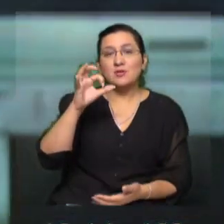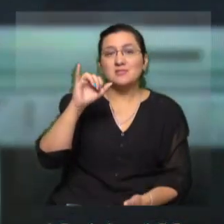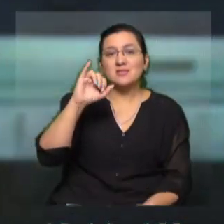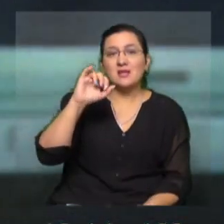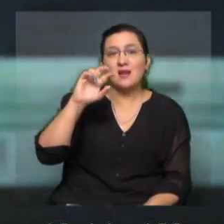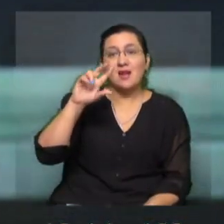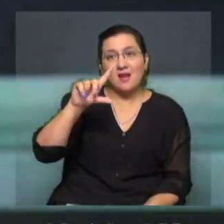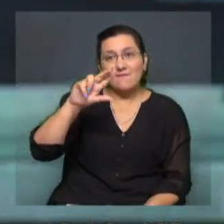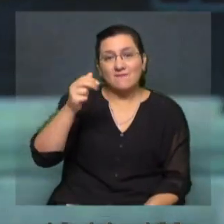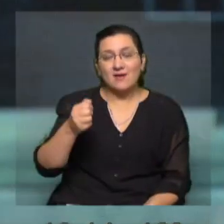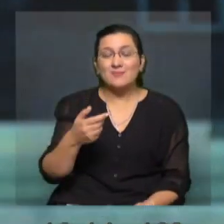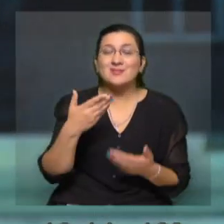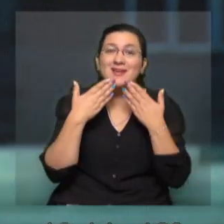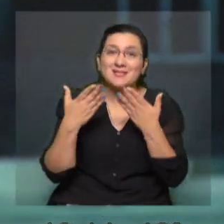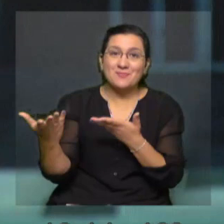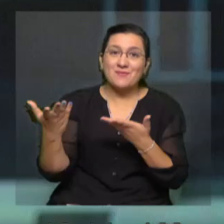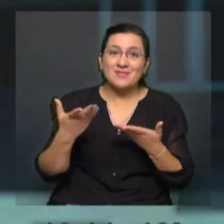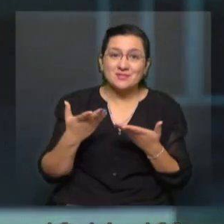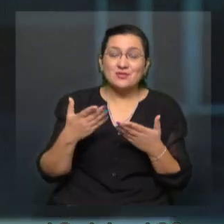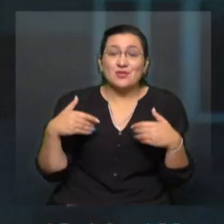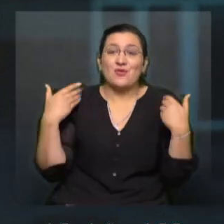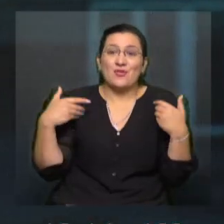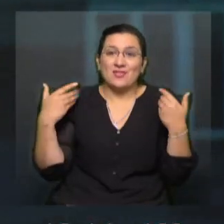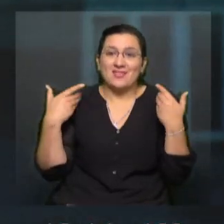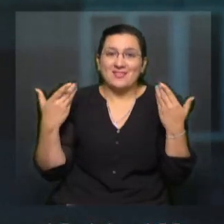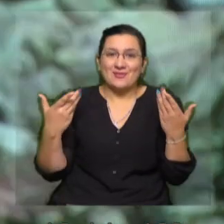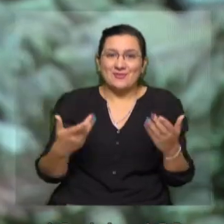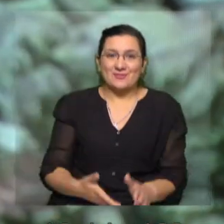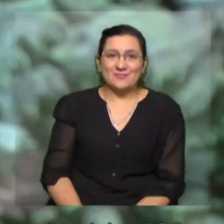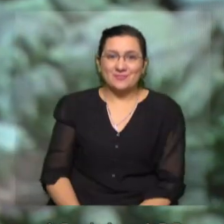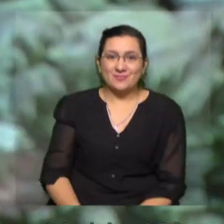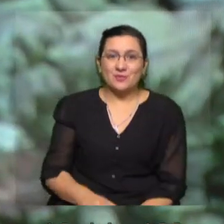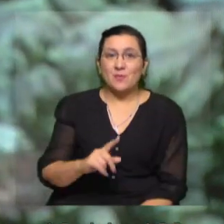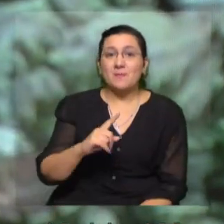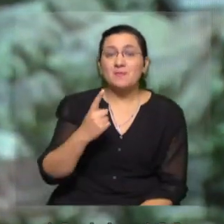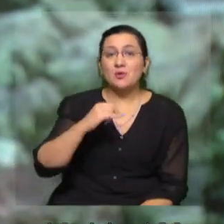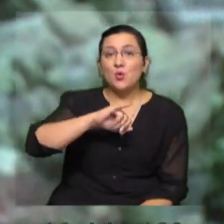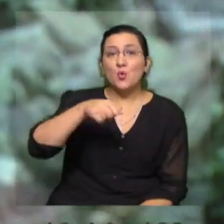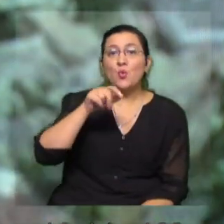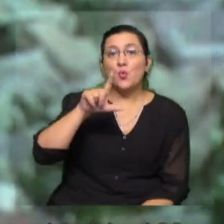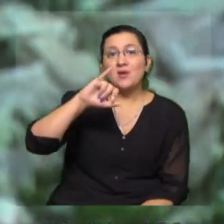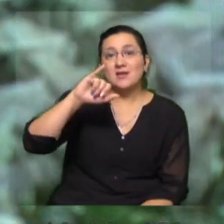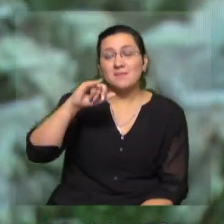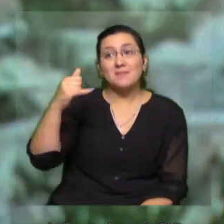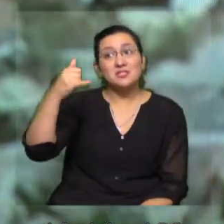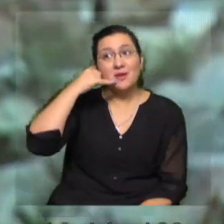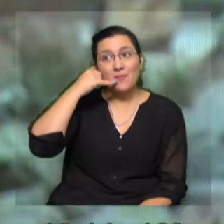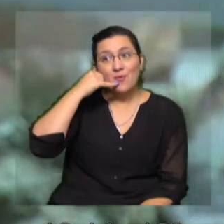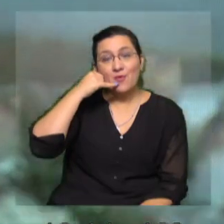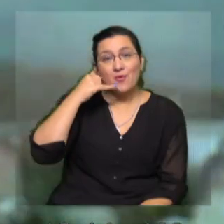invitación. La verdad que quedé muy contento cuando primero Yuri me llamó, me mandó un mensaje diciendo